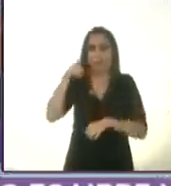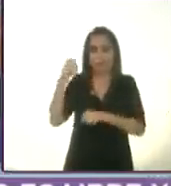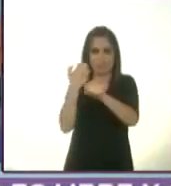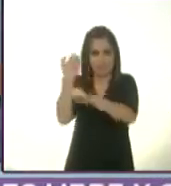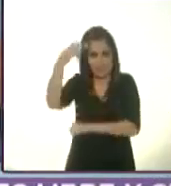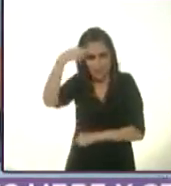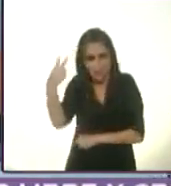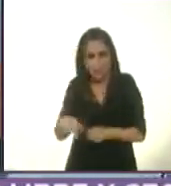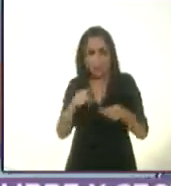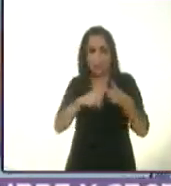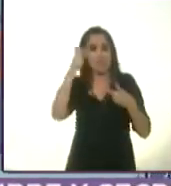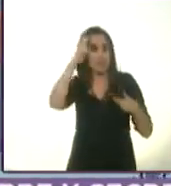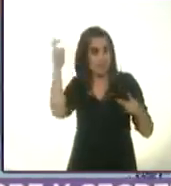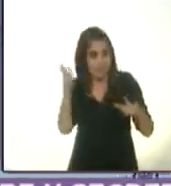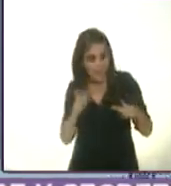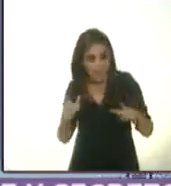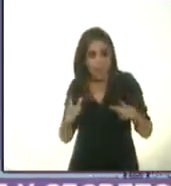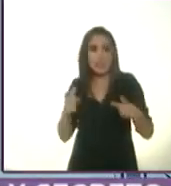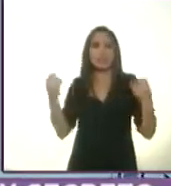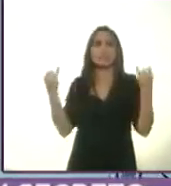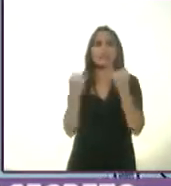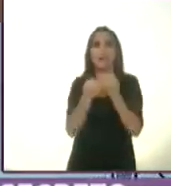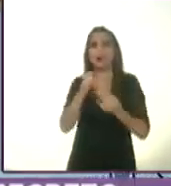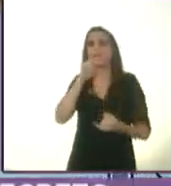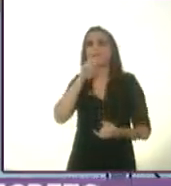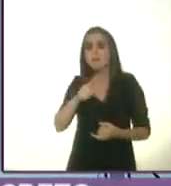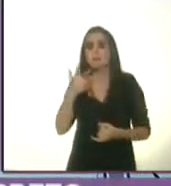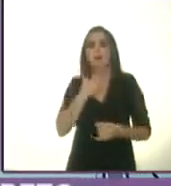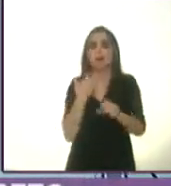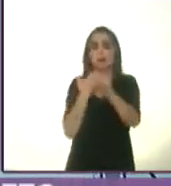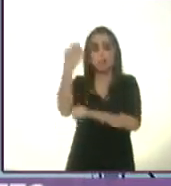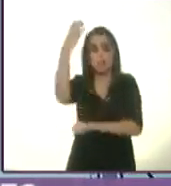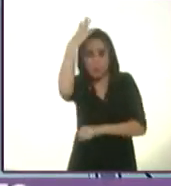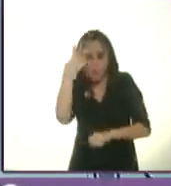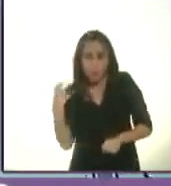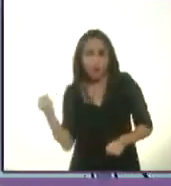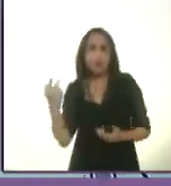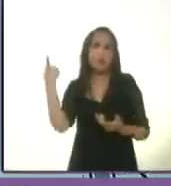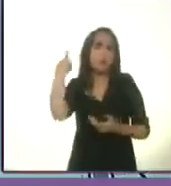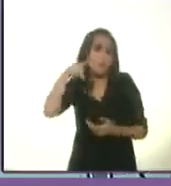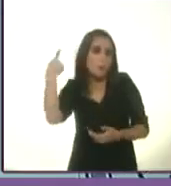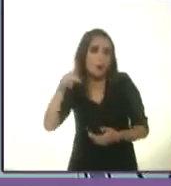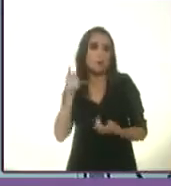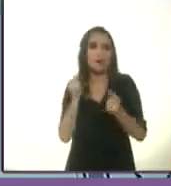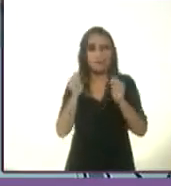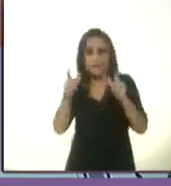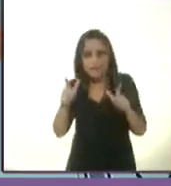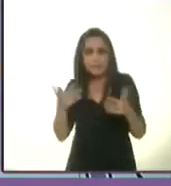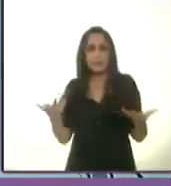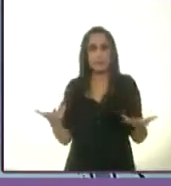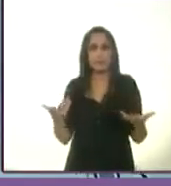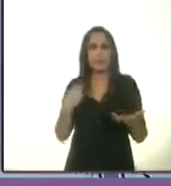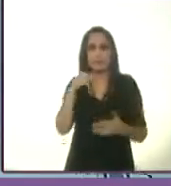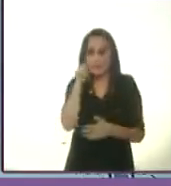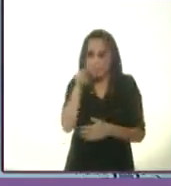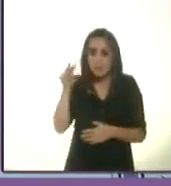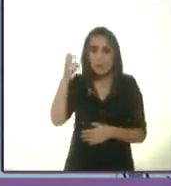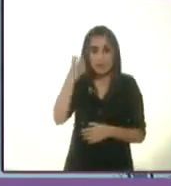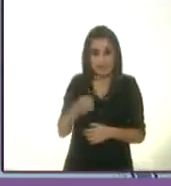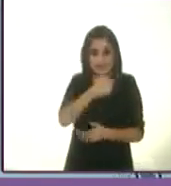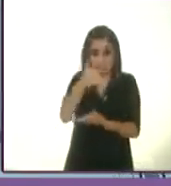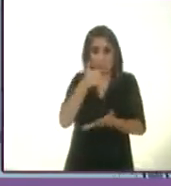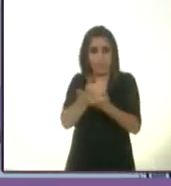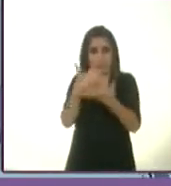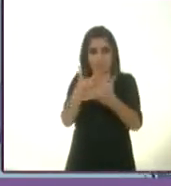méxico y con hidalgo también están precisamente el estado de morelos esta pueblo de estatura escala y tenemos que ver que esta megalópolis